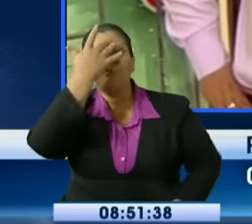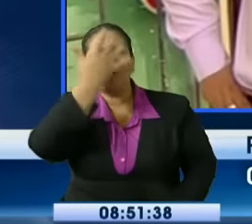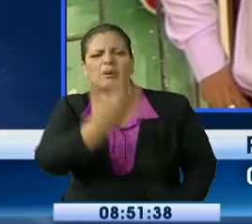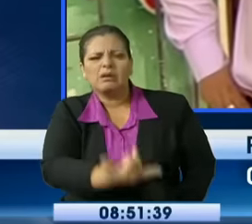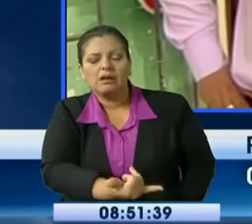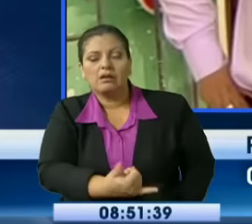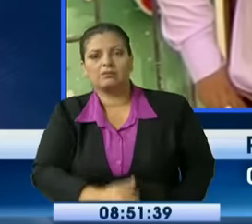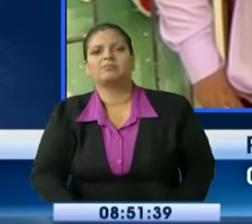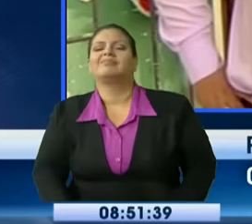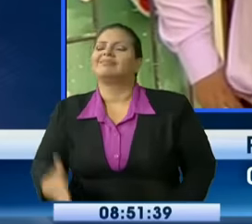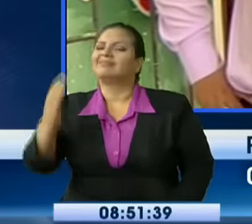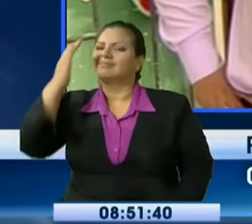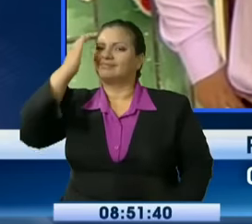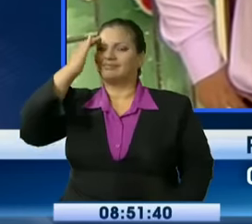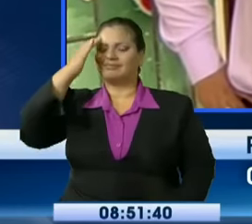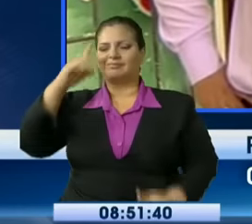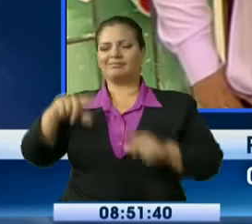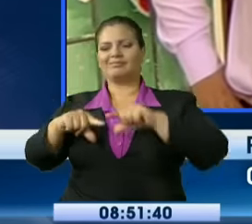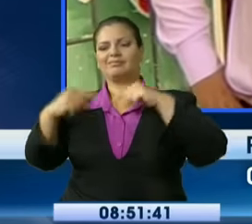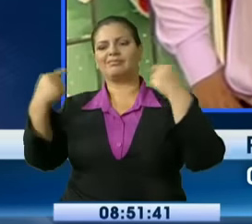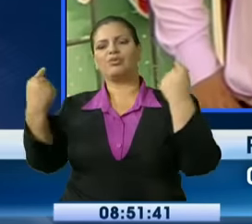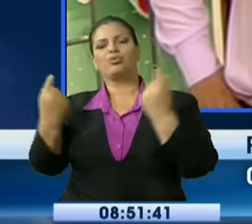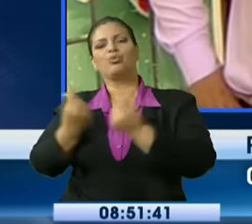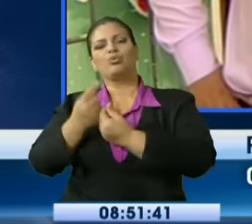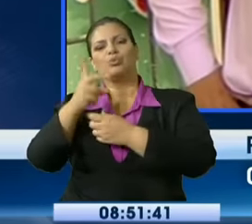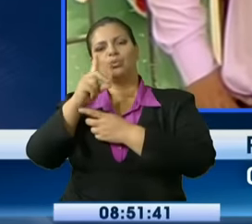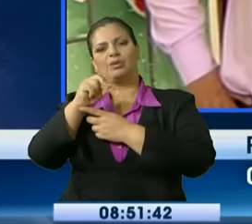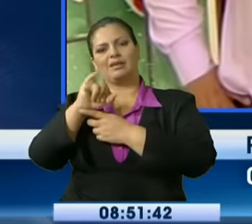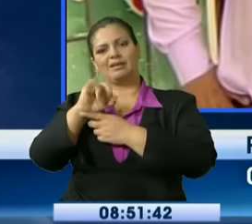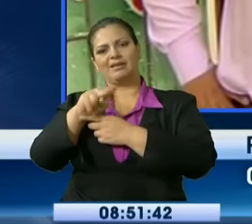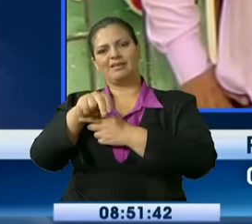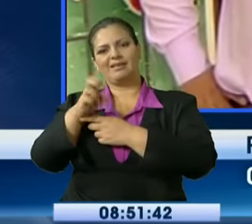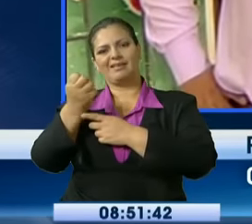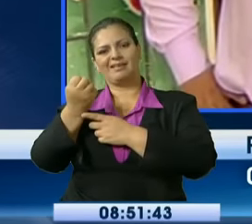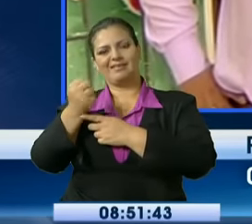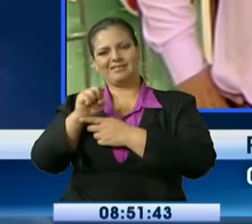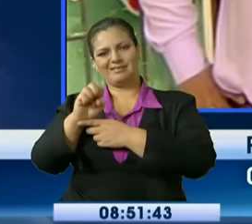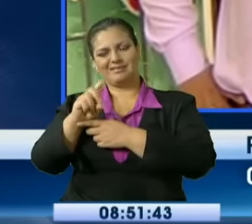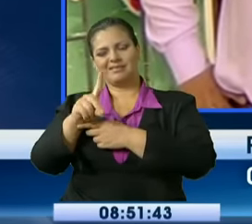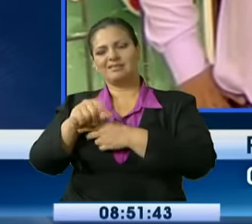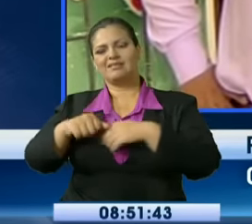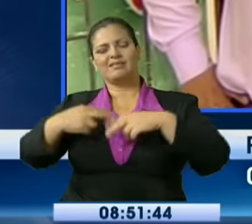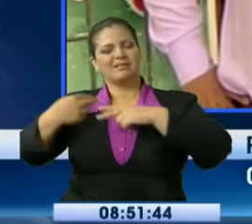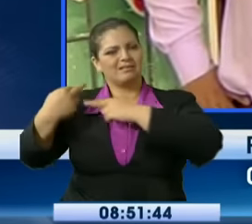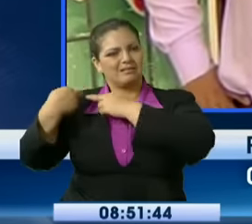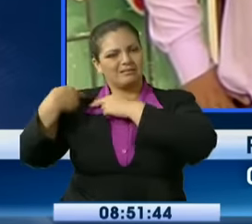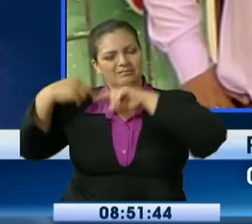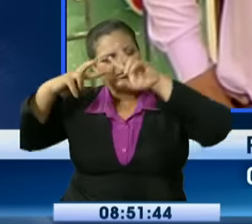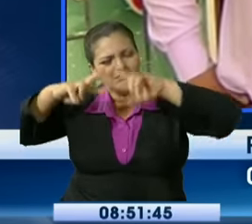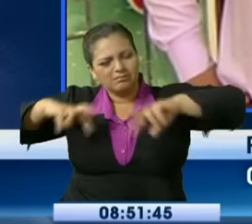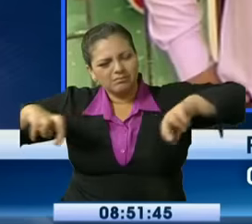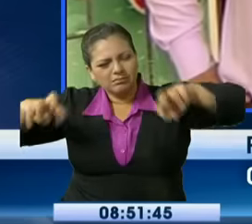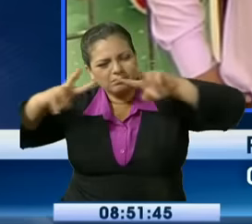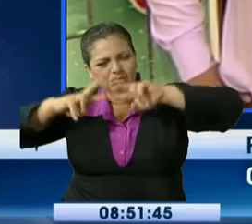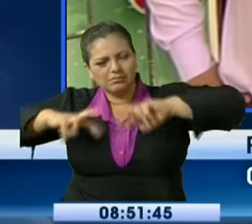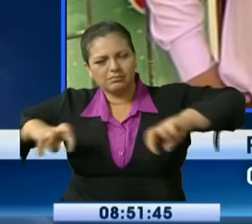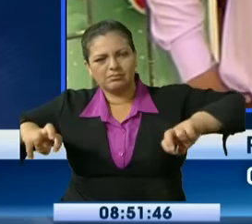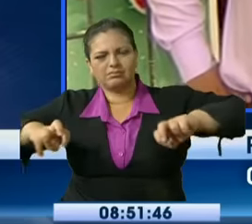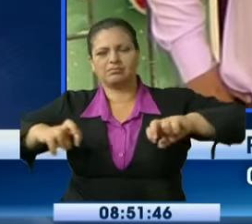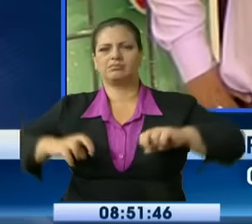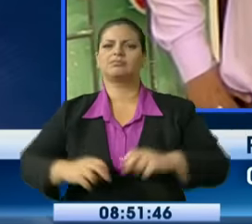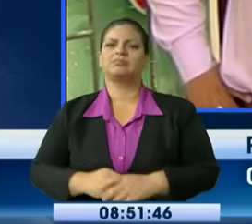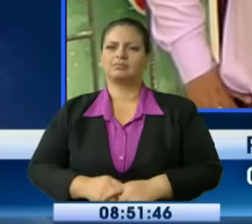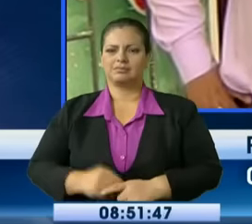Pero realmente dejan indignación más que todo. Y una imagen o una expectativa